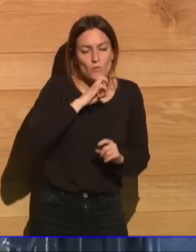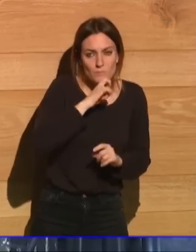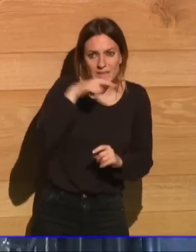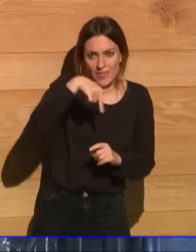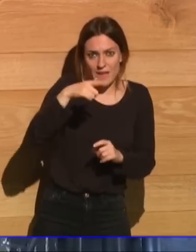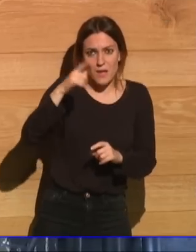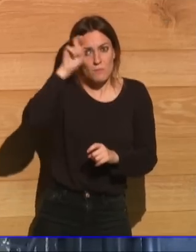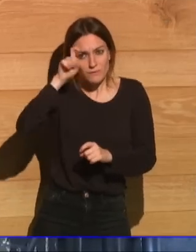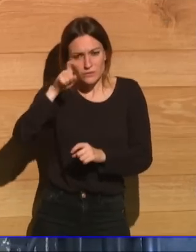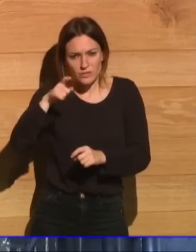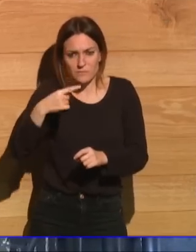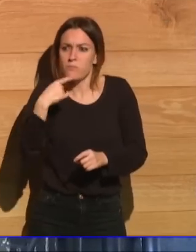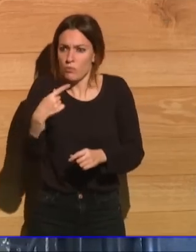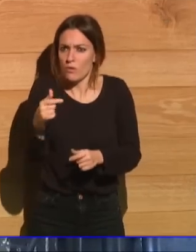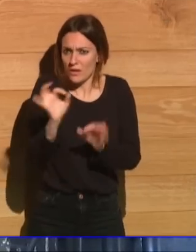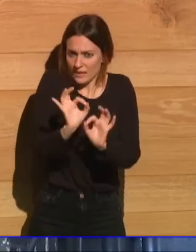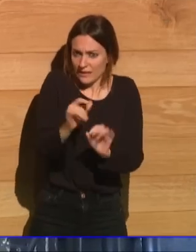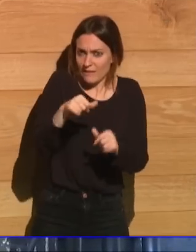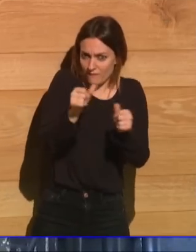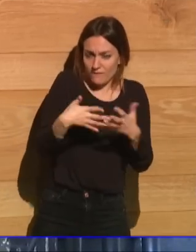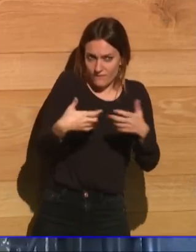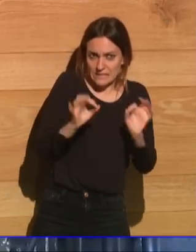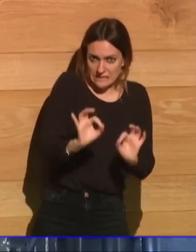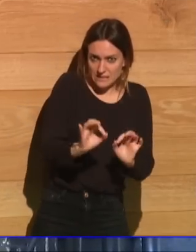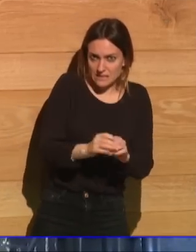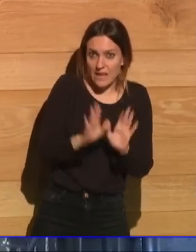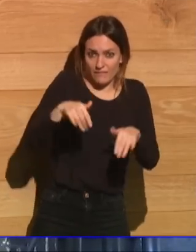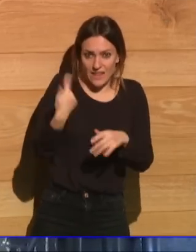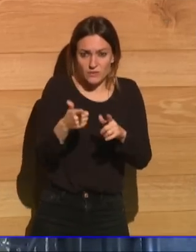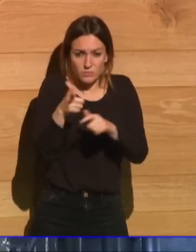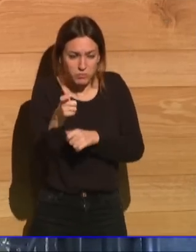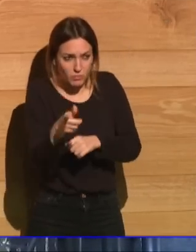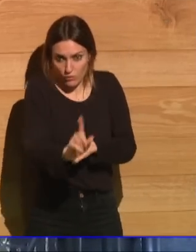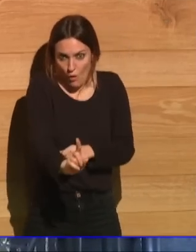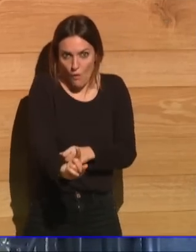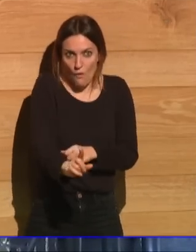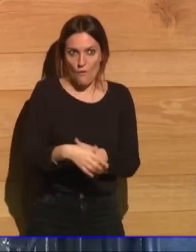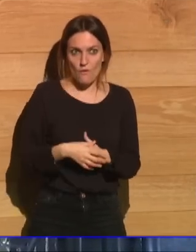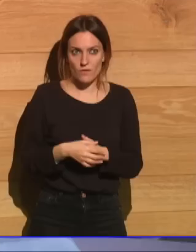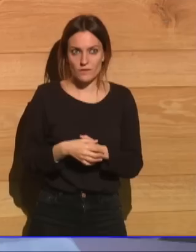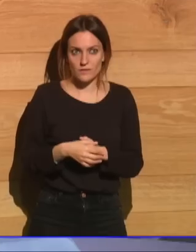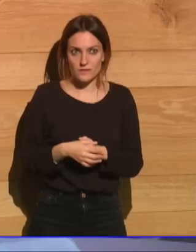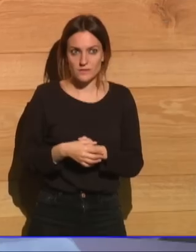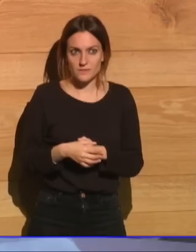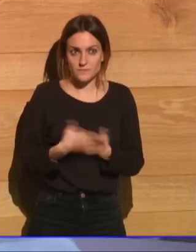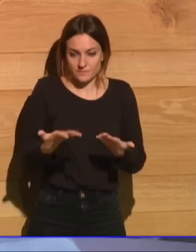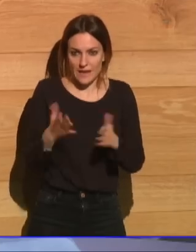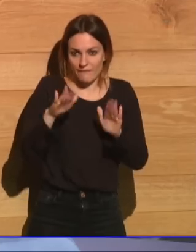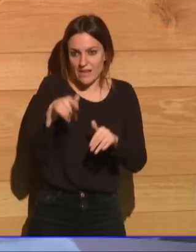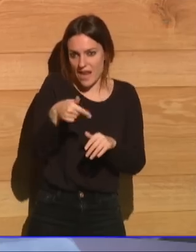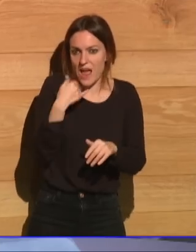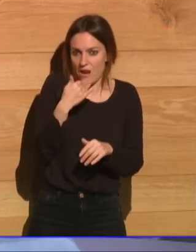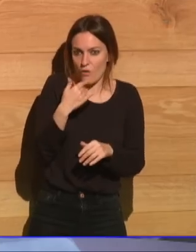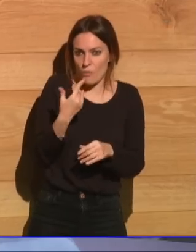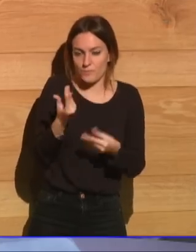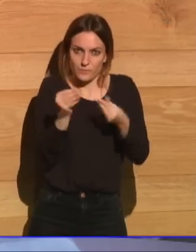eso se lo pasan por alto porque ¿qué van a hacer? ¿Le pegan un tiro al Leroy? Pues no. De hecho, la serie está mucho más edulcorada en ese sentido. Claro,